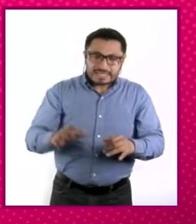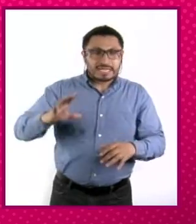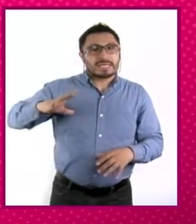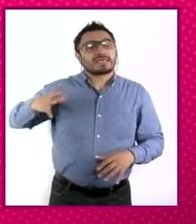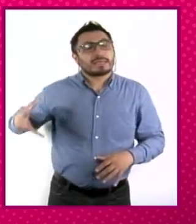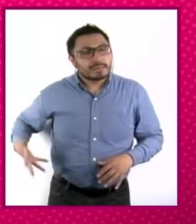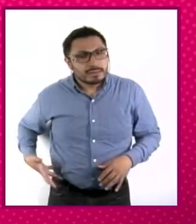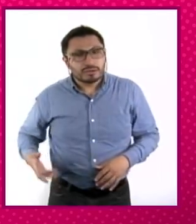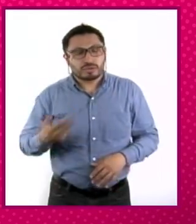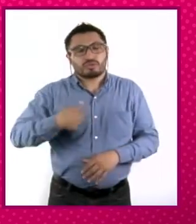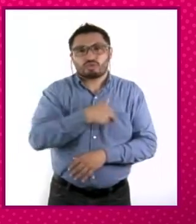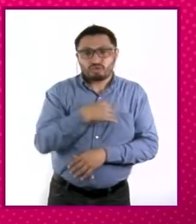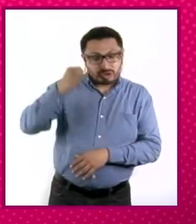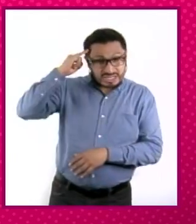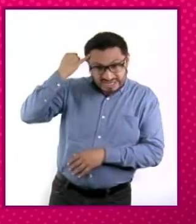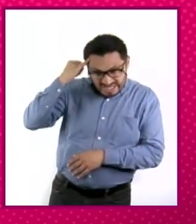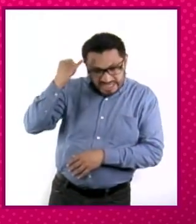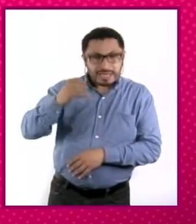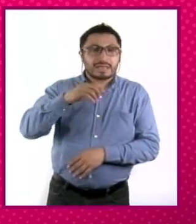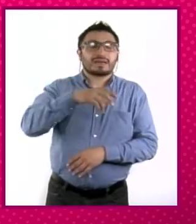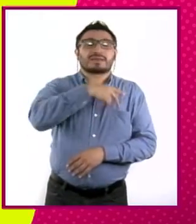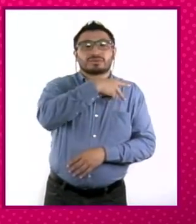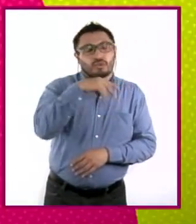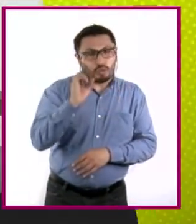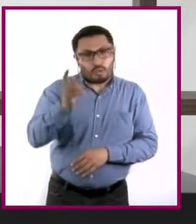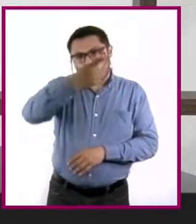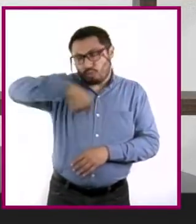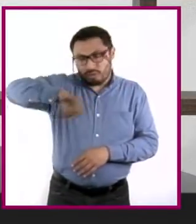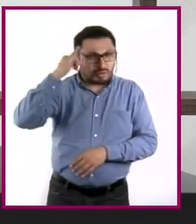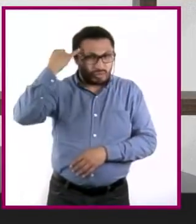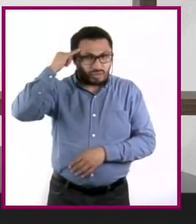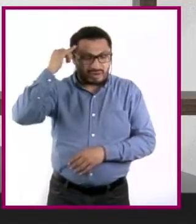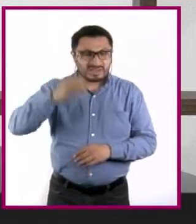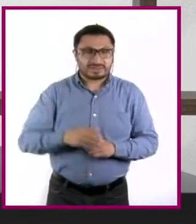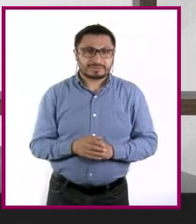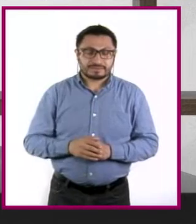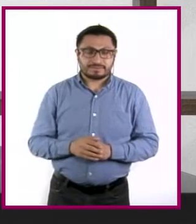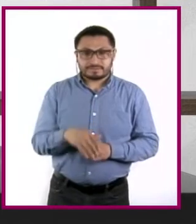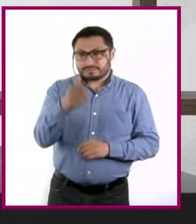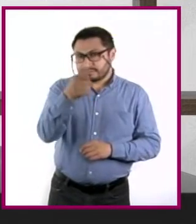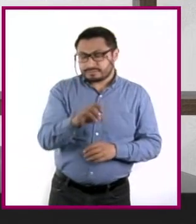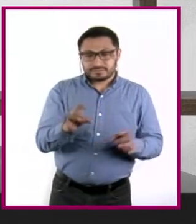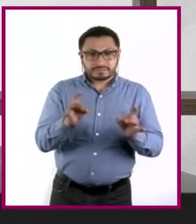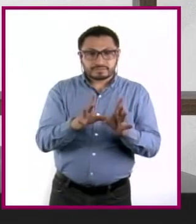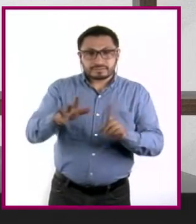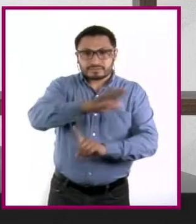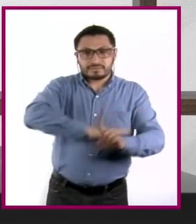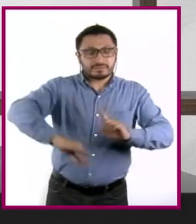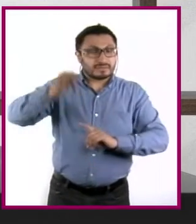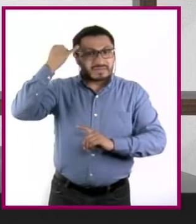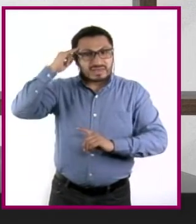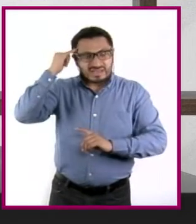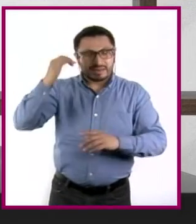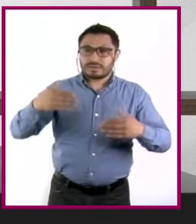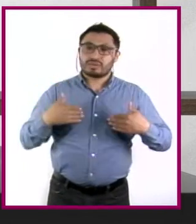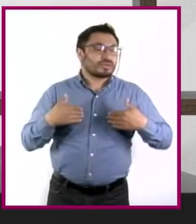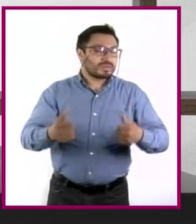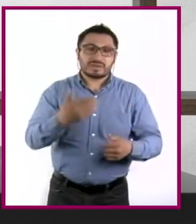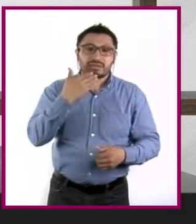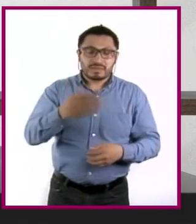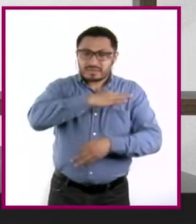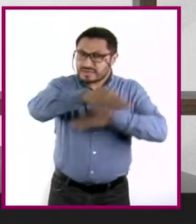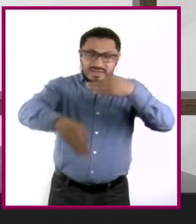la noticia inundó todos los telediarios. Un grupo de indígenas se levantó en armas y tomó por la fuerza 5 cabeceras